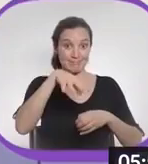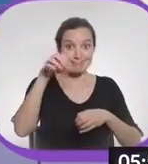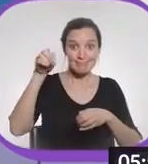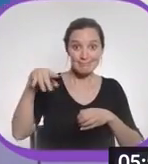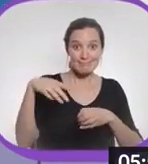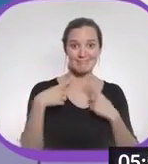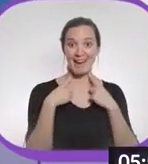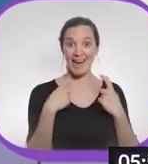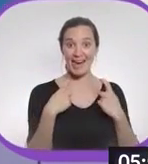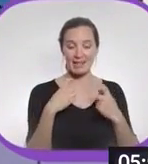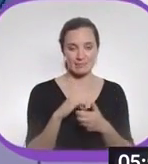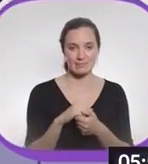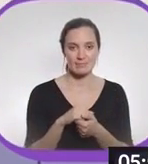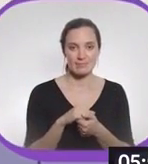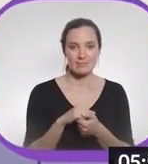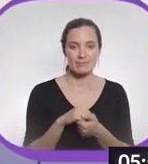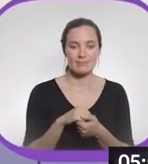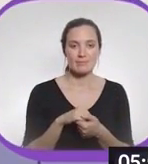¡Tarán!